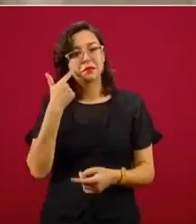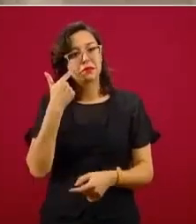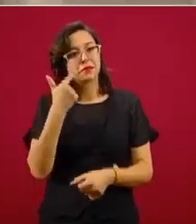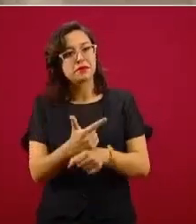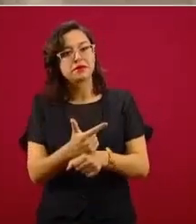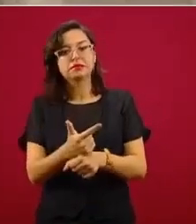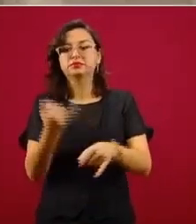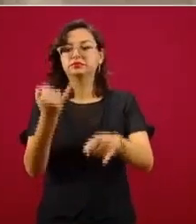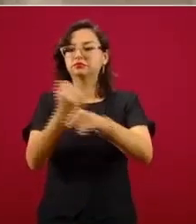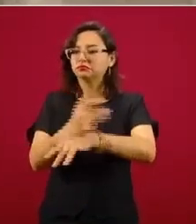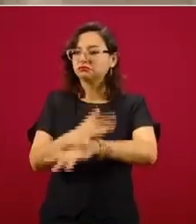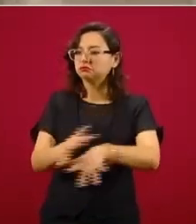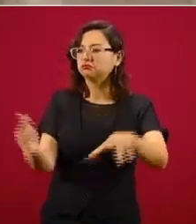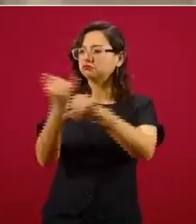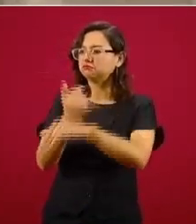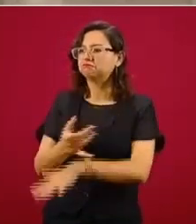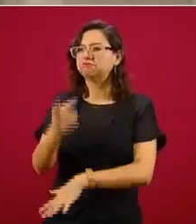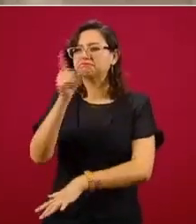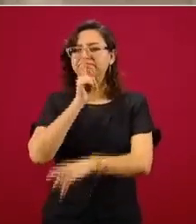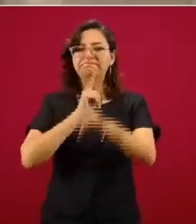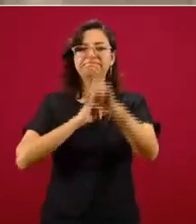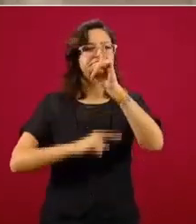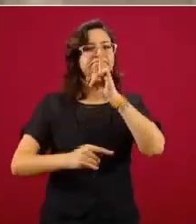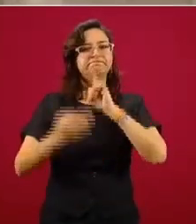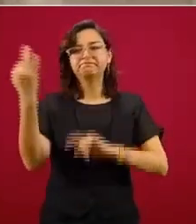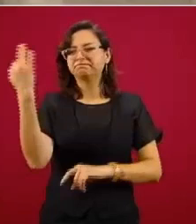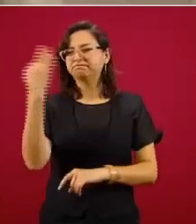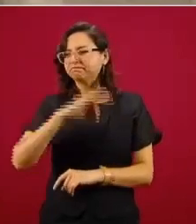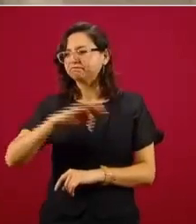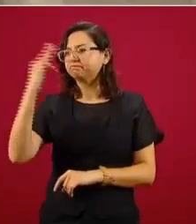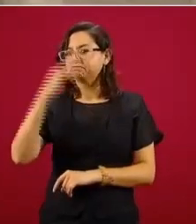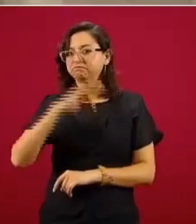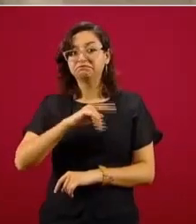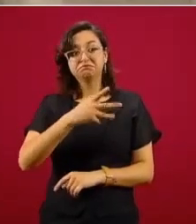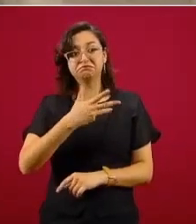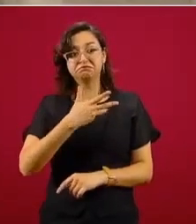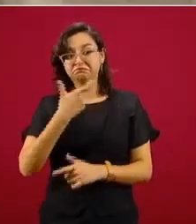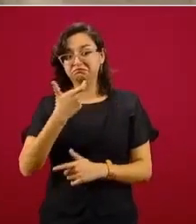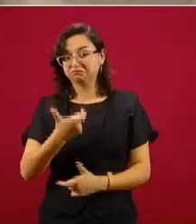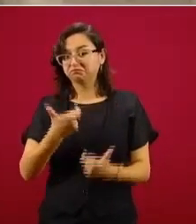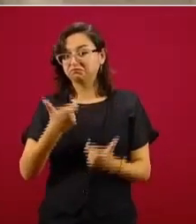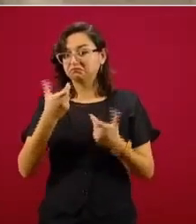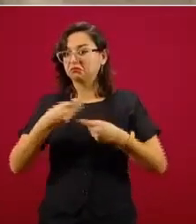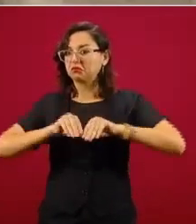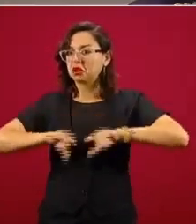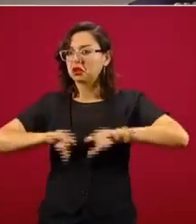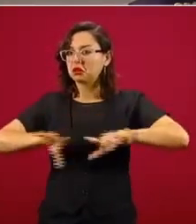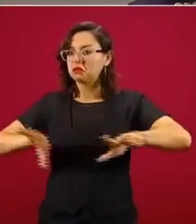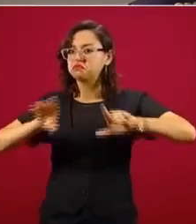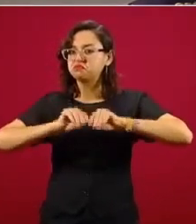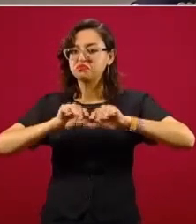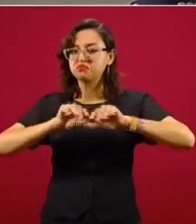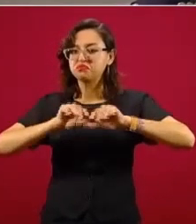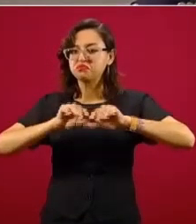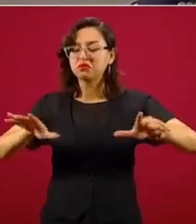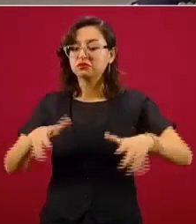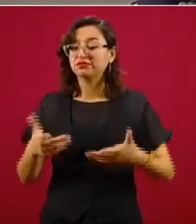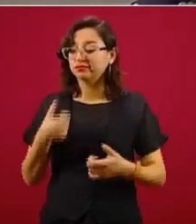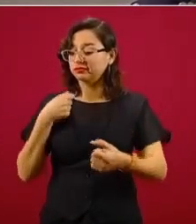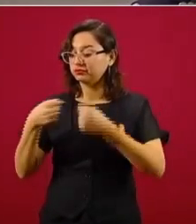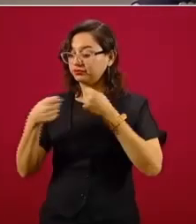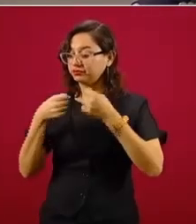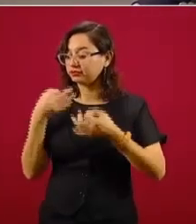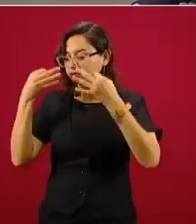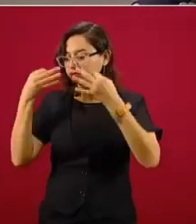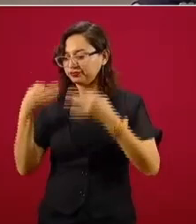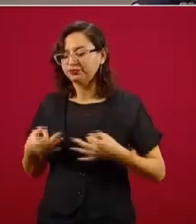desinformación, noticias falsas e información que tiene recursos ilimitados para ello, que se contrapone al espíritu del periodismo y de la opinión